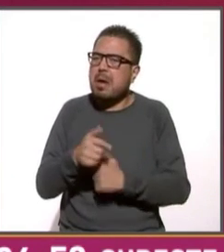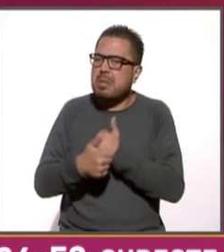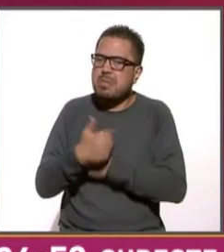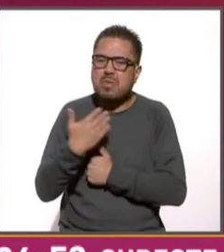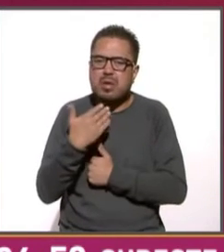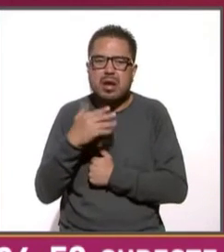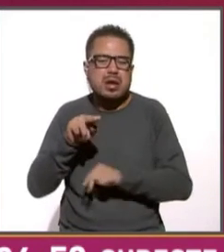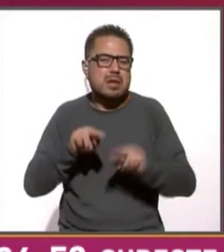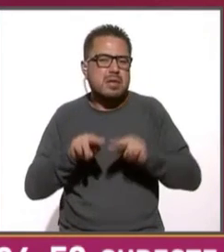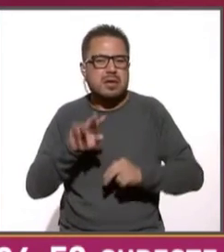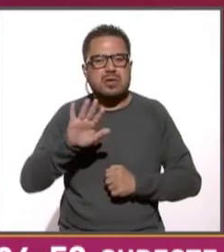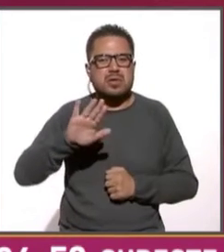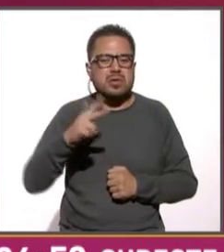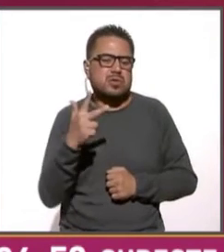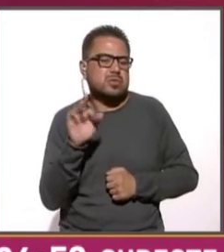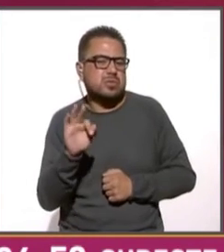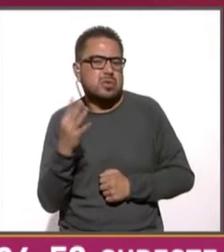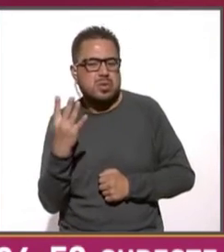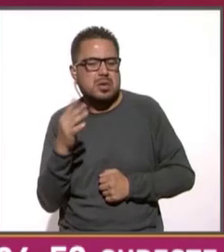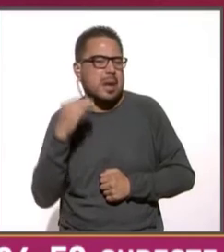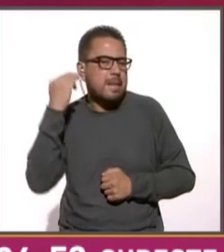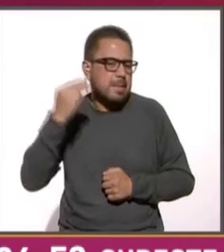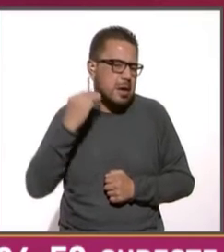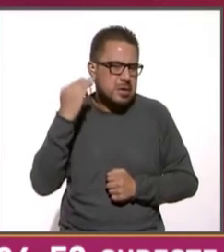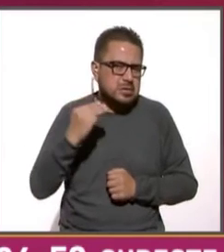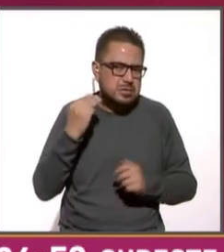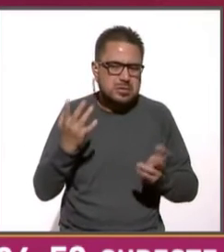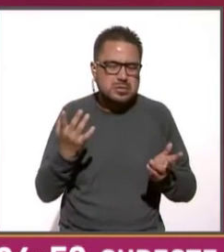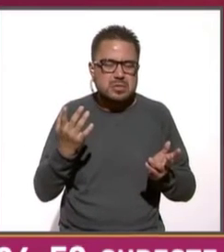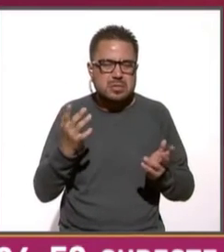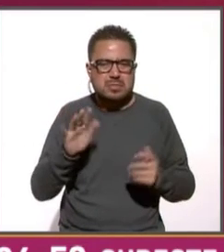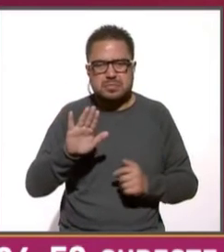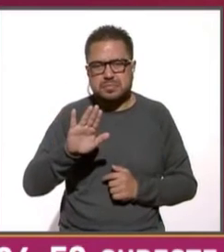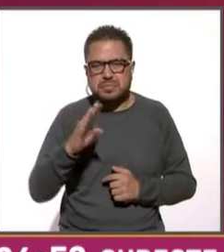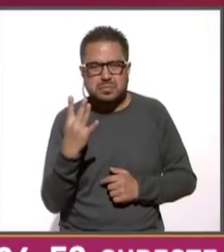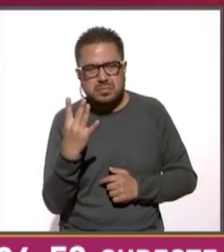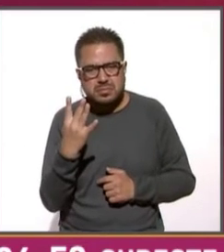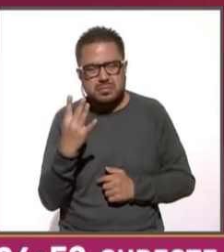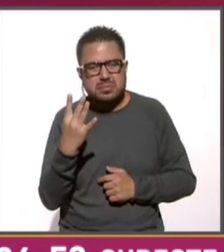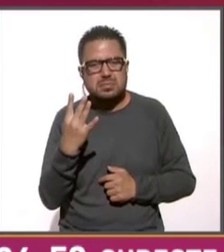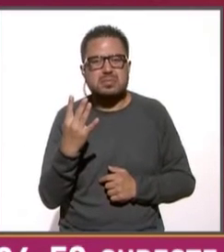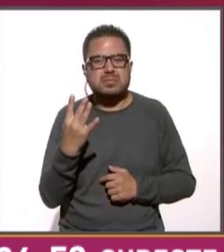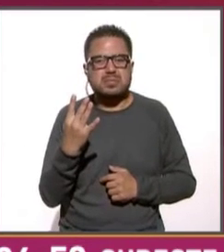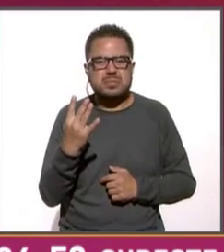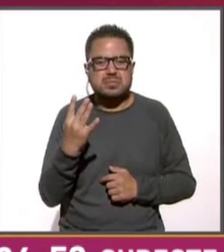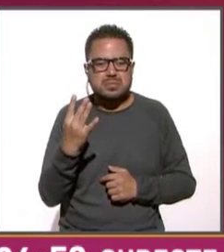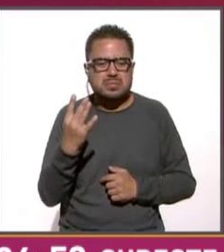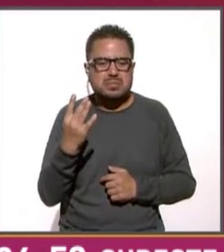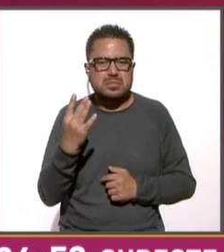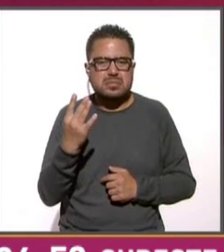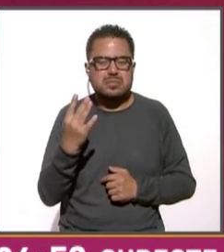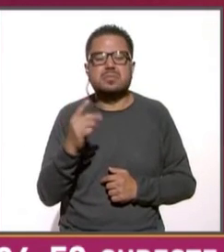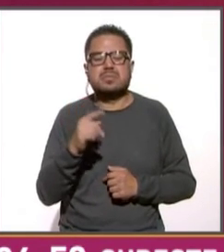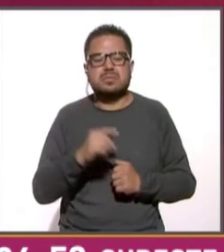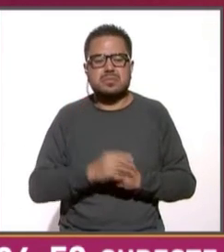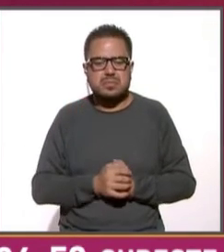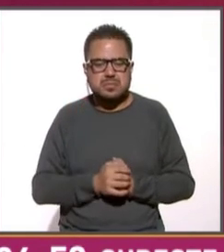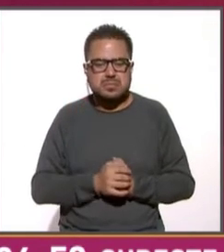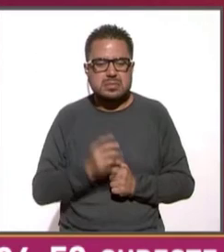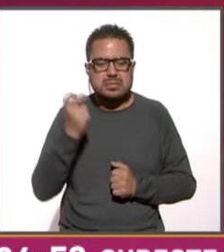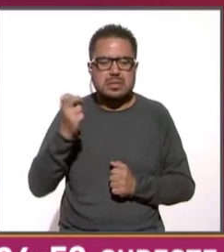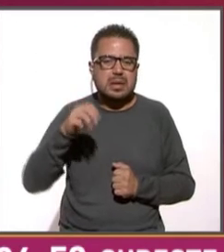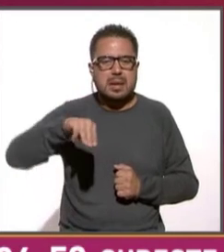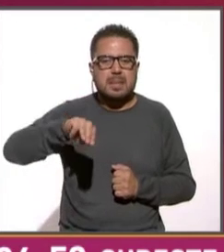de 58.4 en marzo, de 54 de Reforma, esto ya